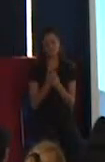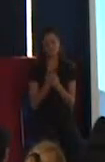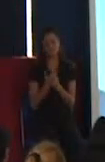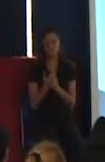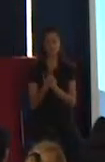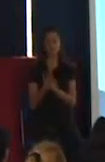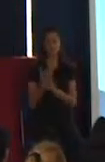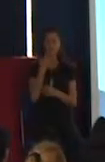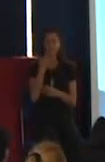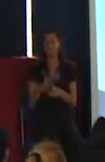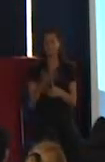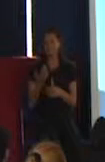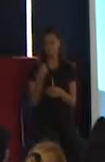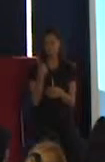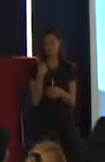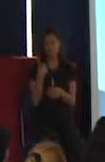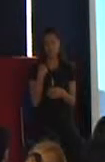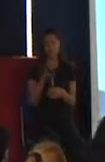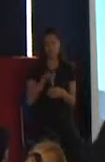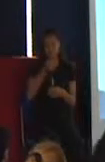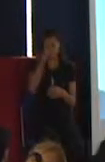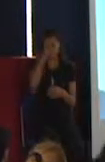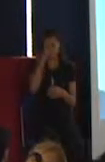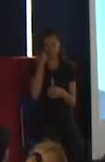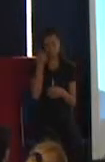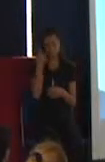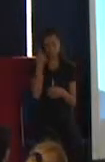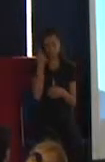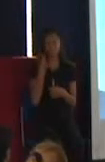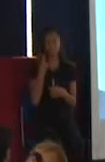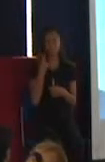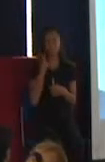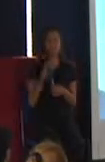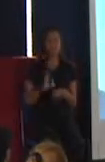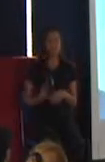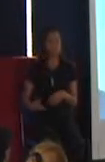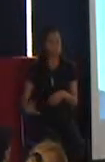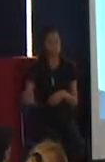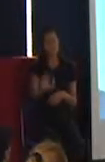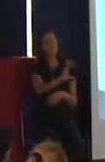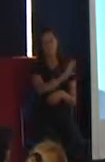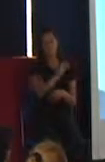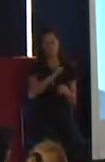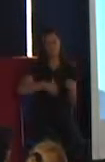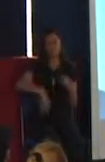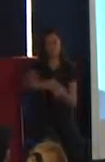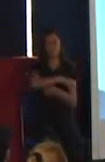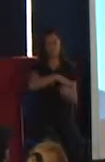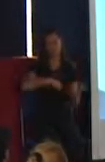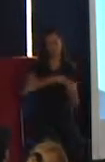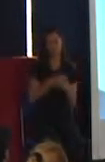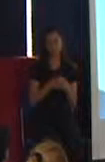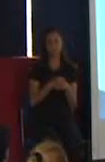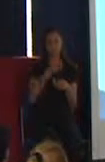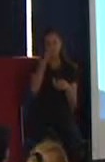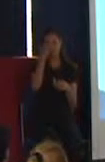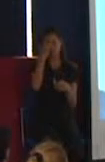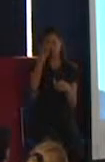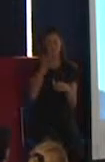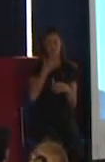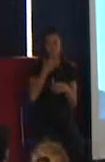sentido, si uno tiene en cuenta, ¿sí?, toda esta población, ¿sí?, porque de una u otra manera